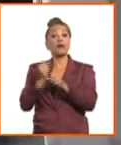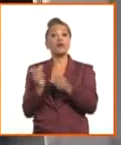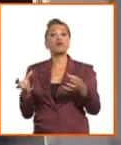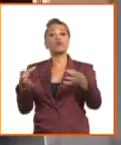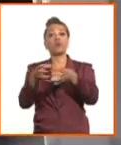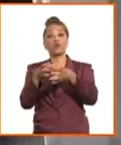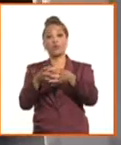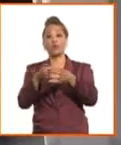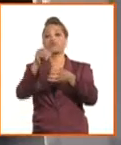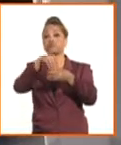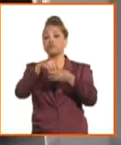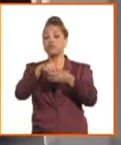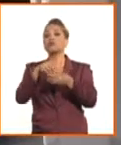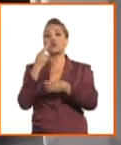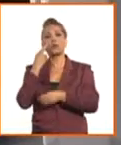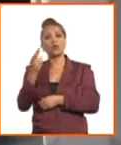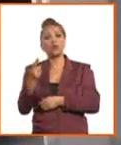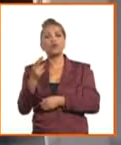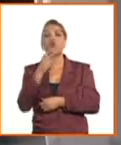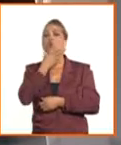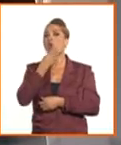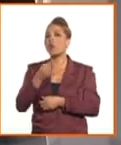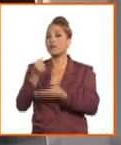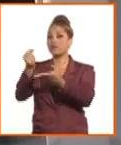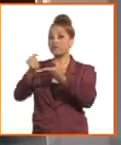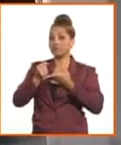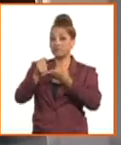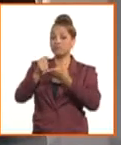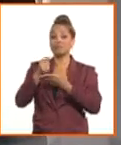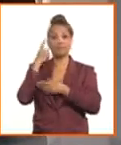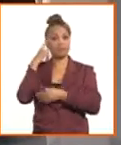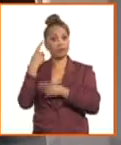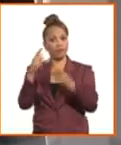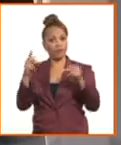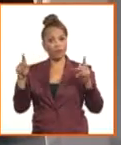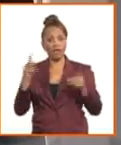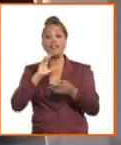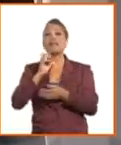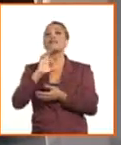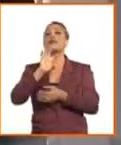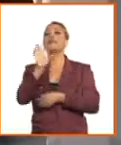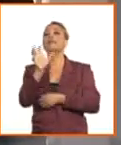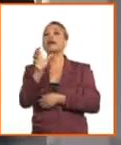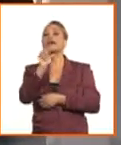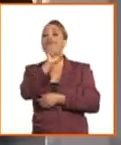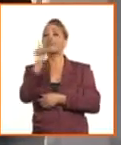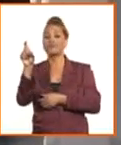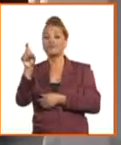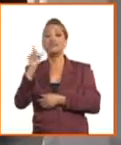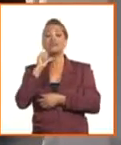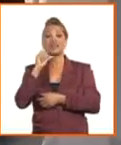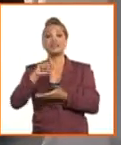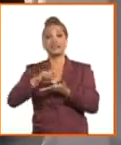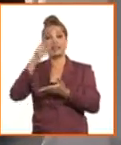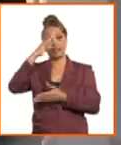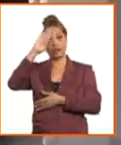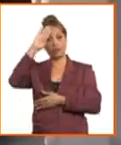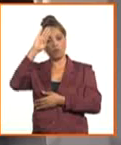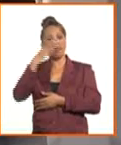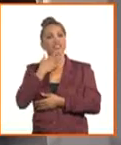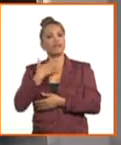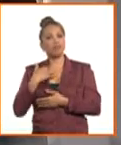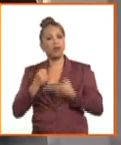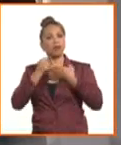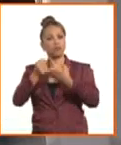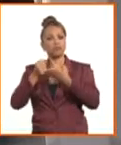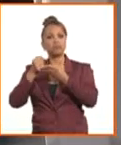el aporte de muchos jóvenes talentosos del Banco Central de Cuba, muchos jóvenes con mucho talento, con muchos deseos de aportar,